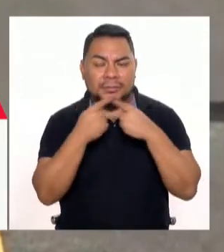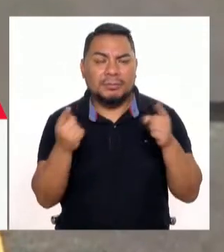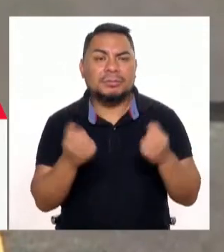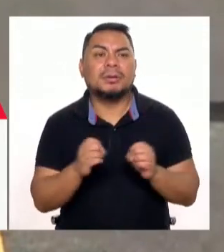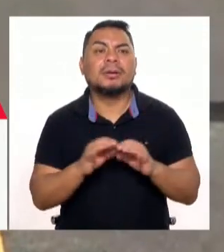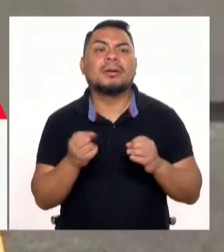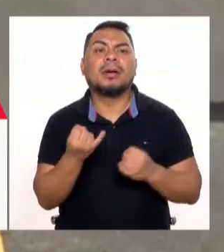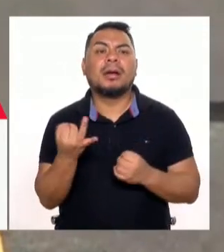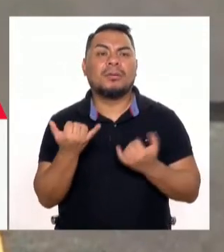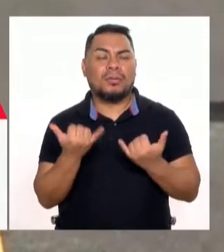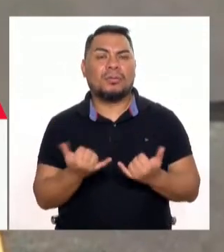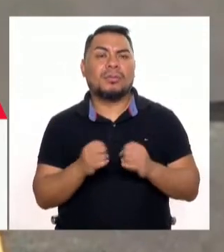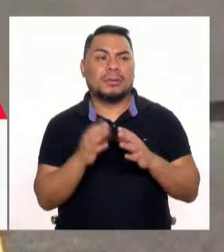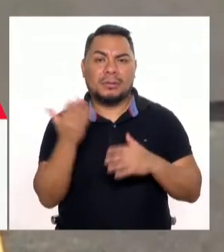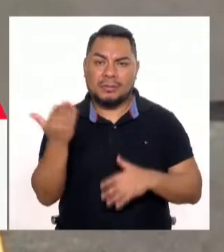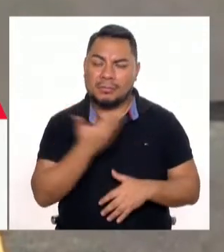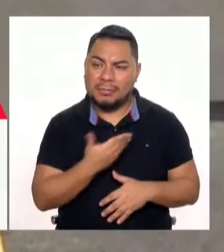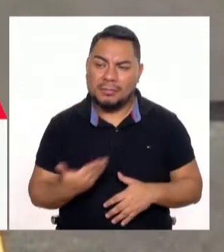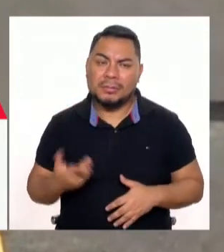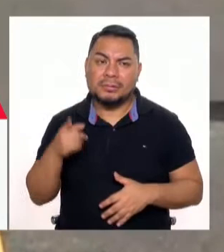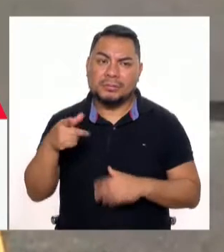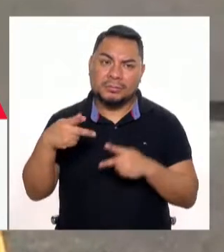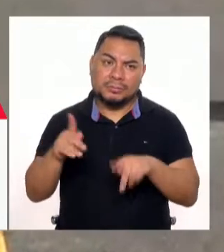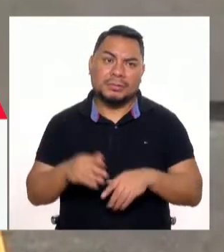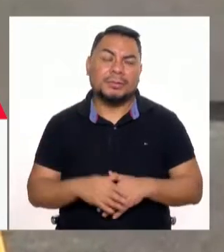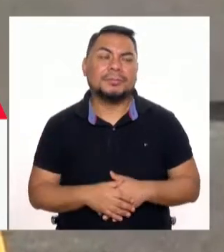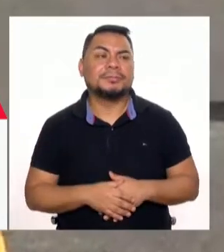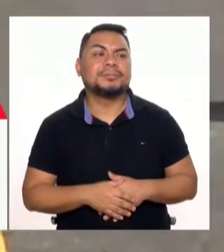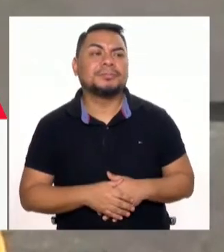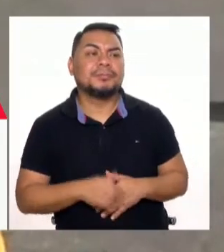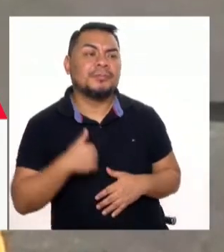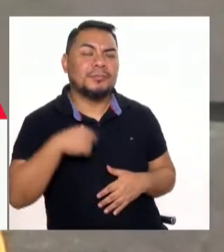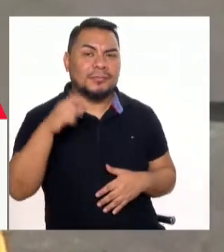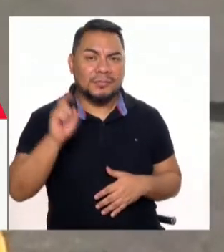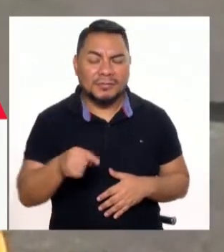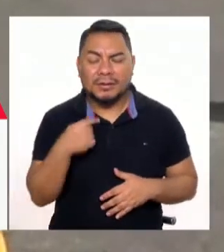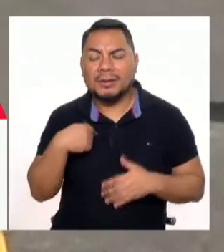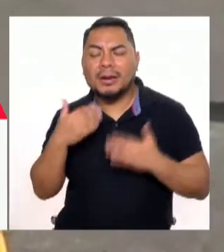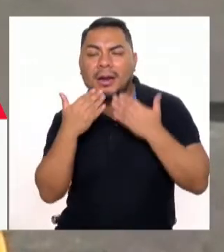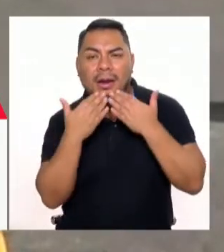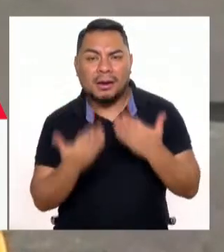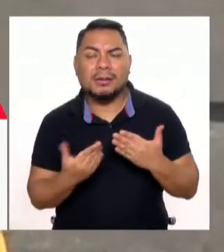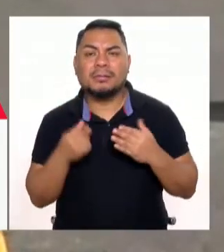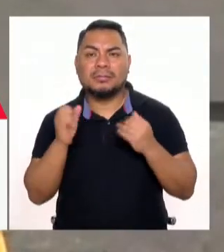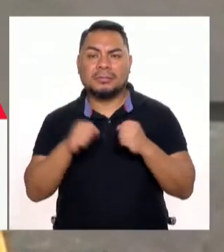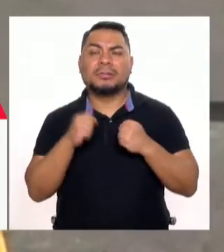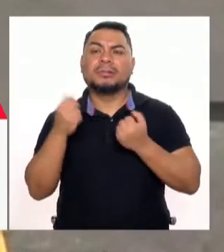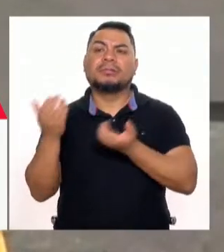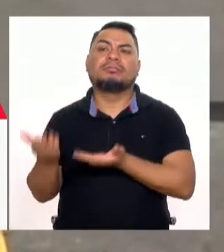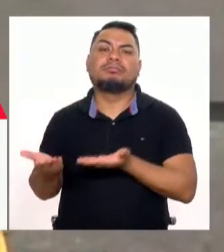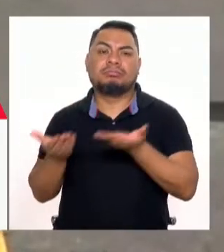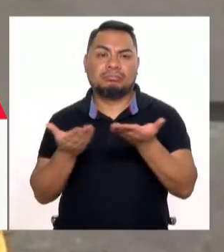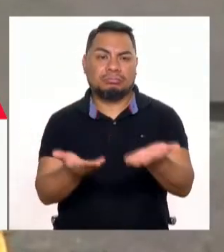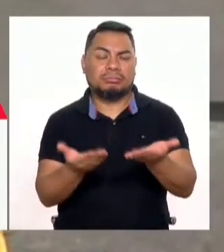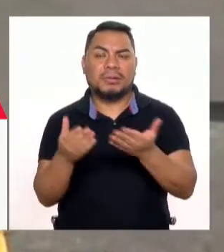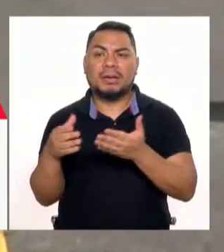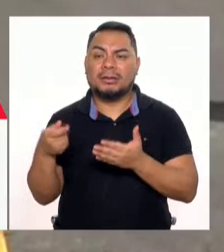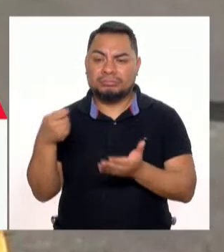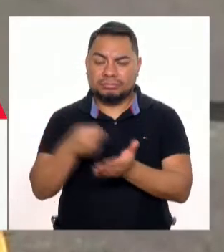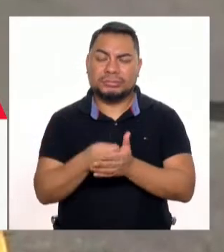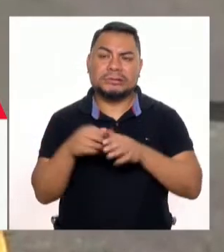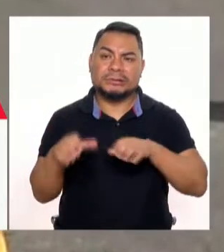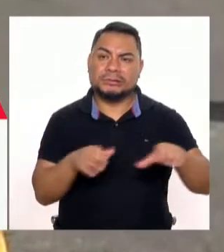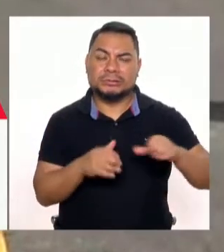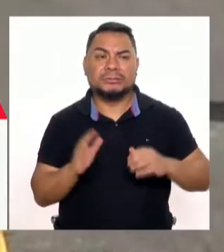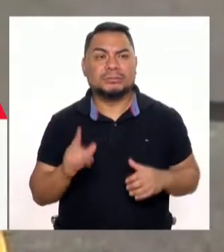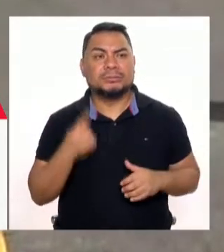el día de hoy presidenta con su permiso y debo estar agradecido por la transferencia que nos hizo para